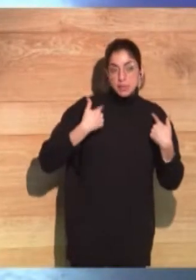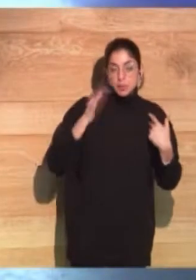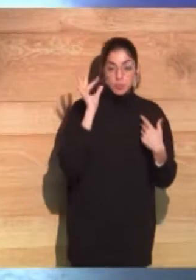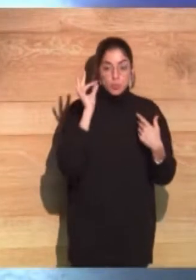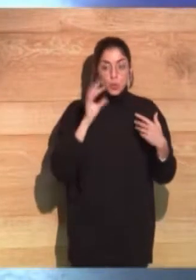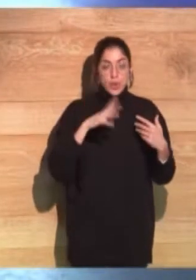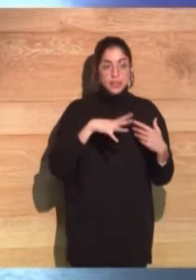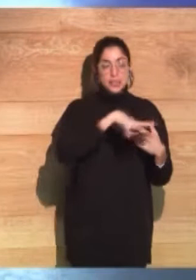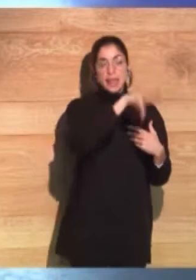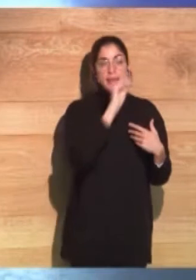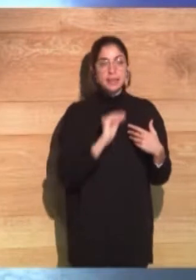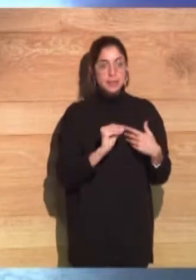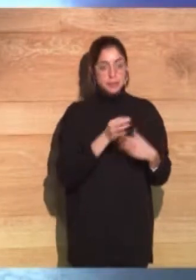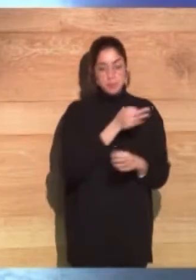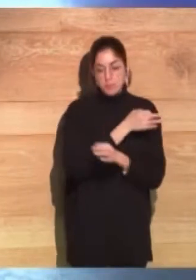mujeres,